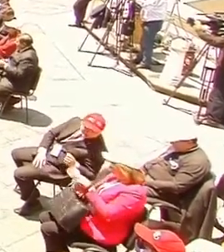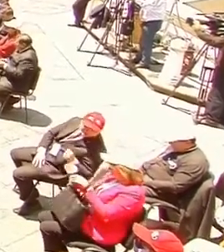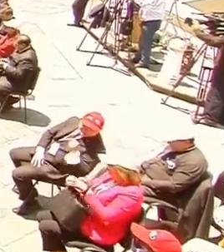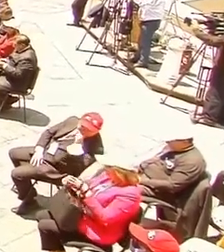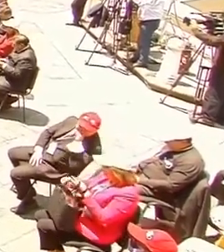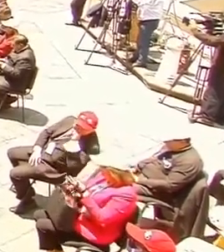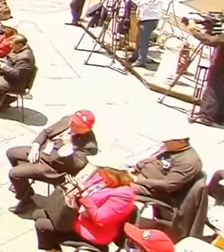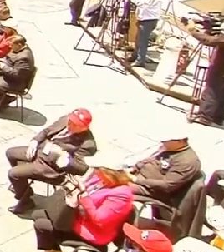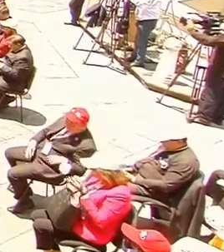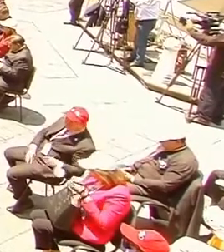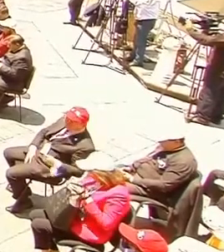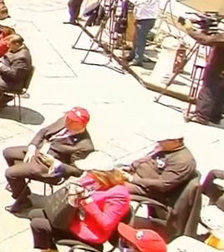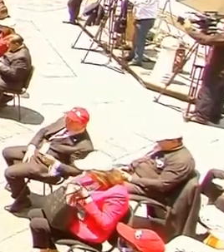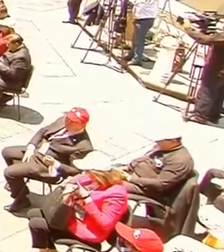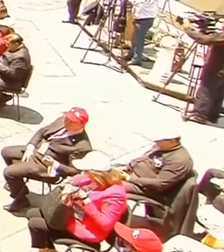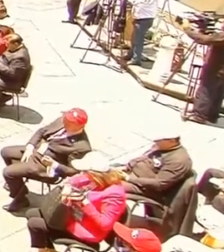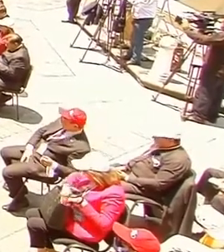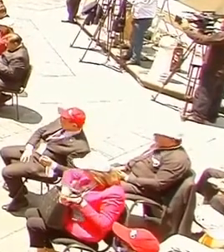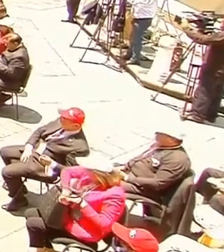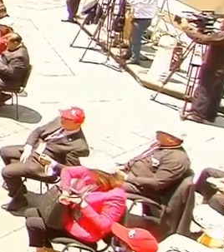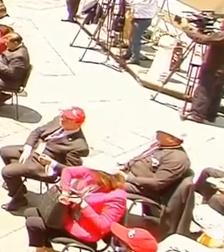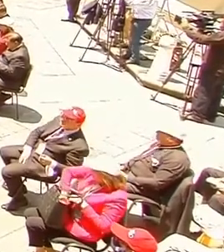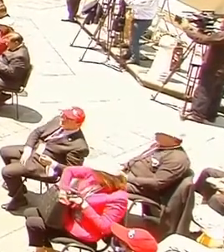el mensaje del sector empresarial.